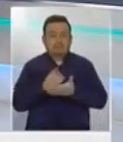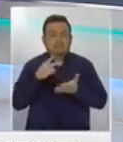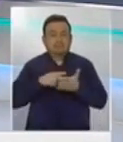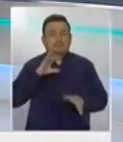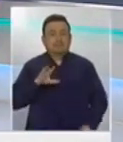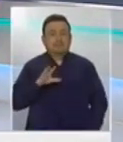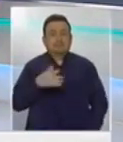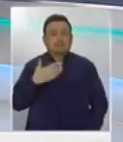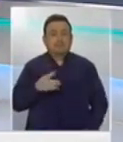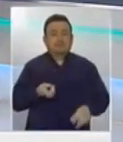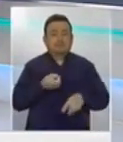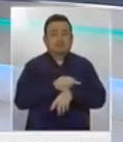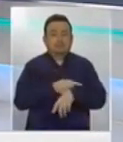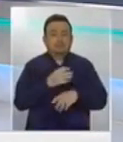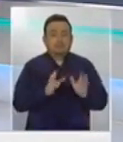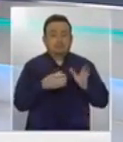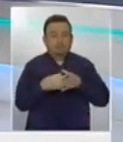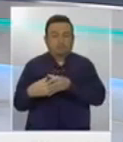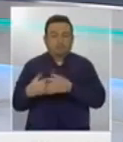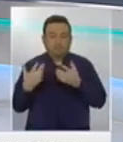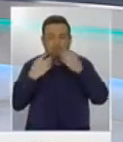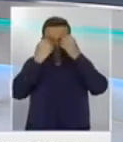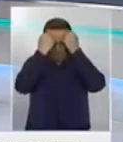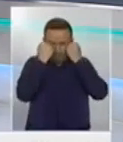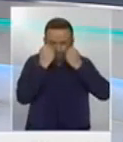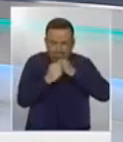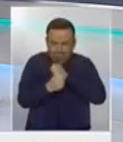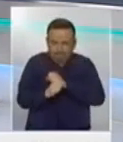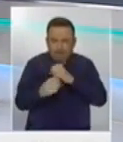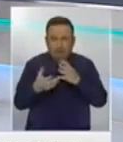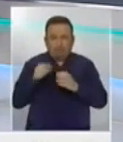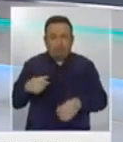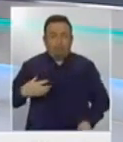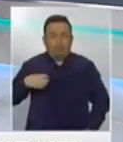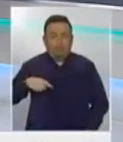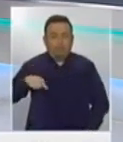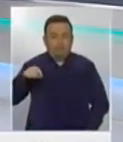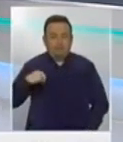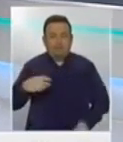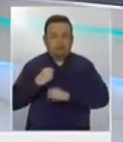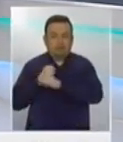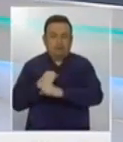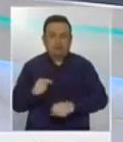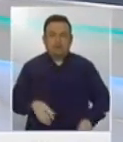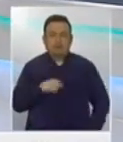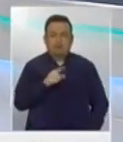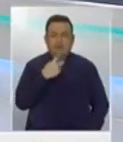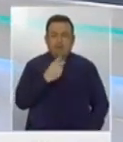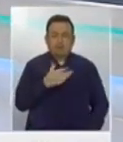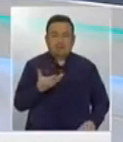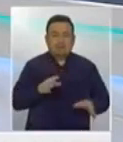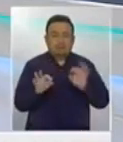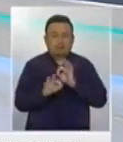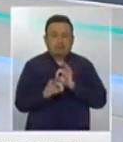2005, se lo habría adjudicado otra célula, como para intentar encubrir a Hezbollah como autor de este atentado contra Rafiki. Exacto. Vamos a hacer un poco